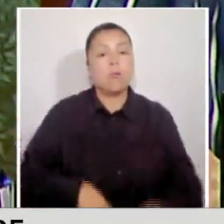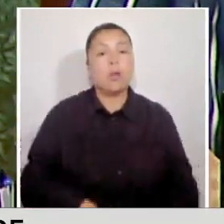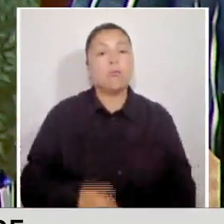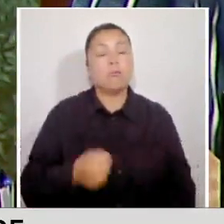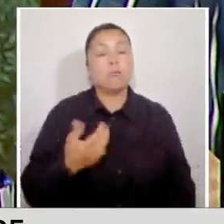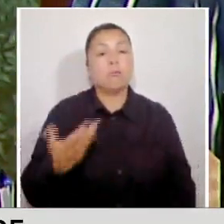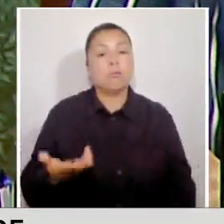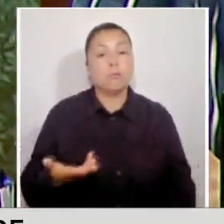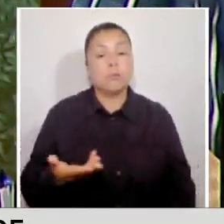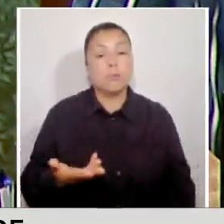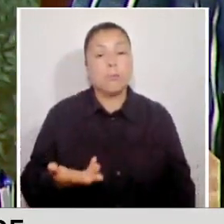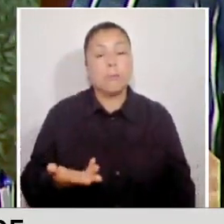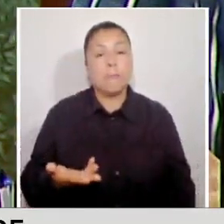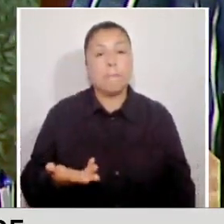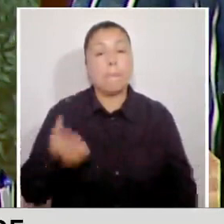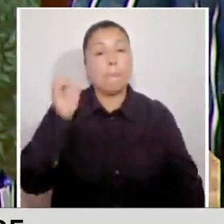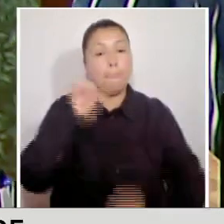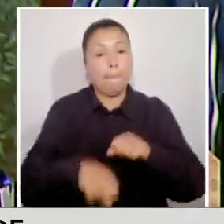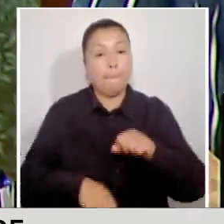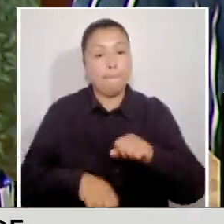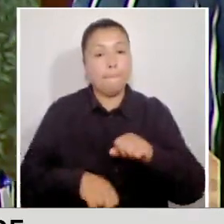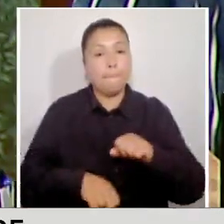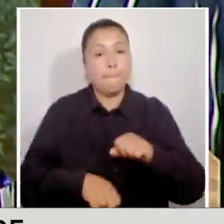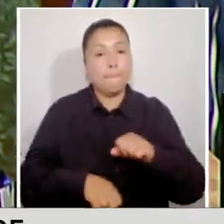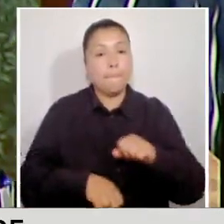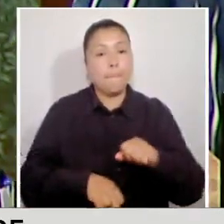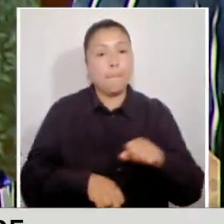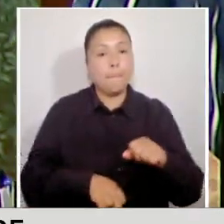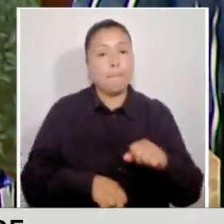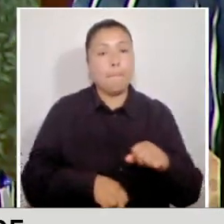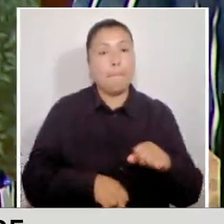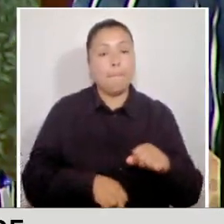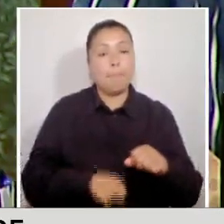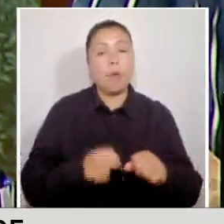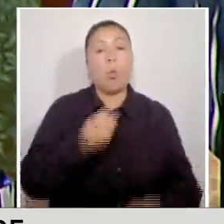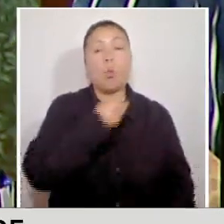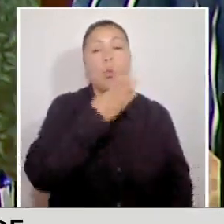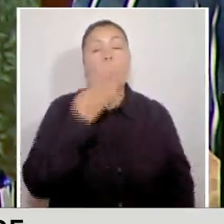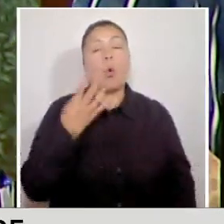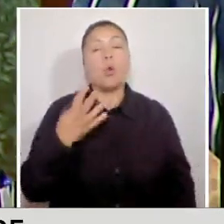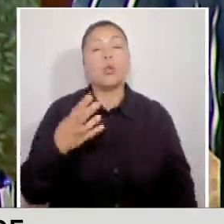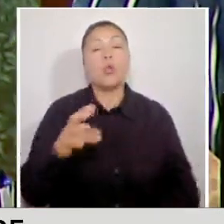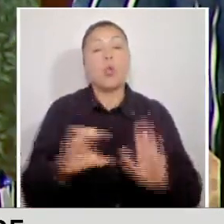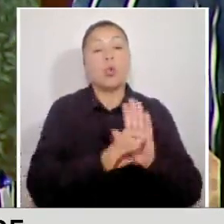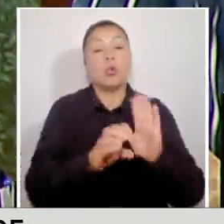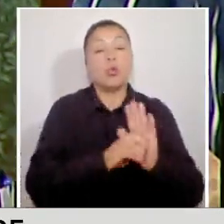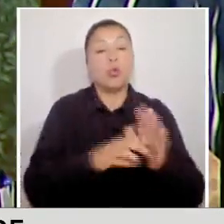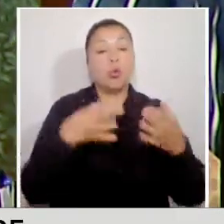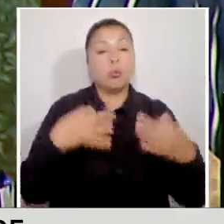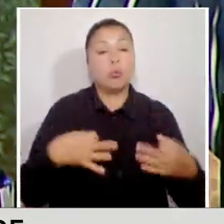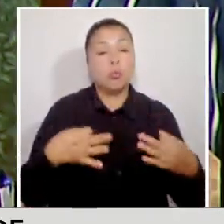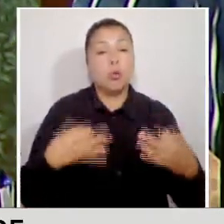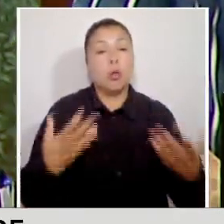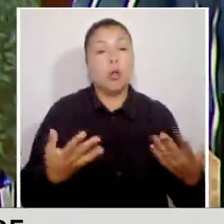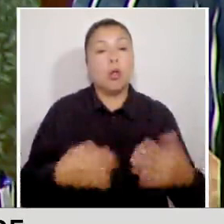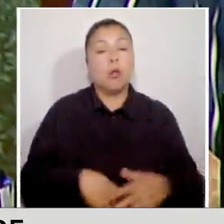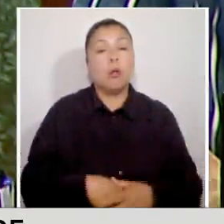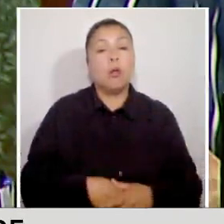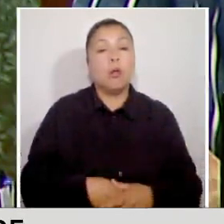entiende aprobada por con el constitucional respectivo